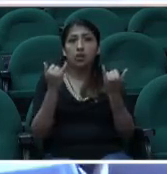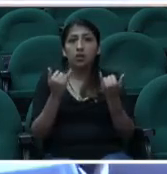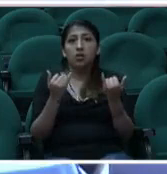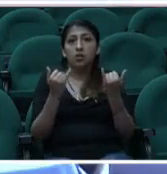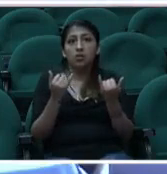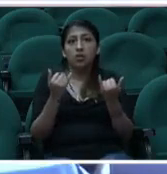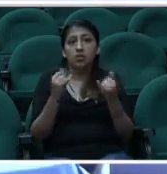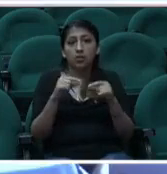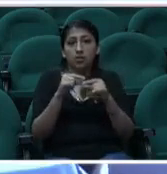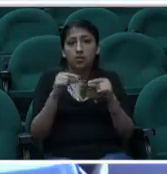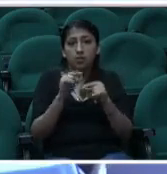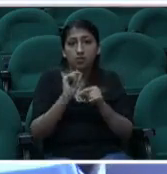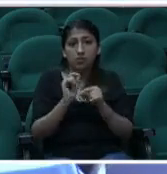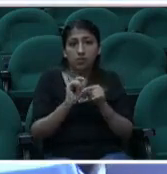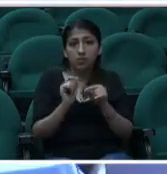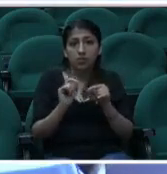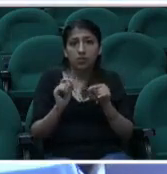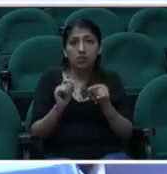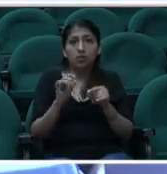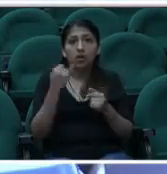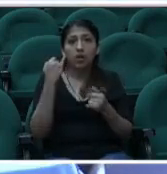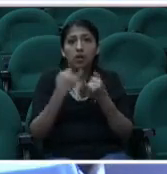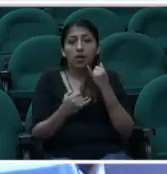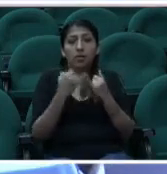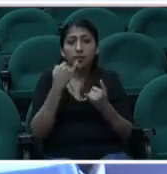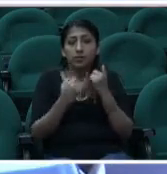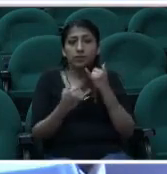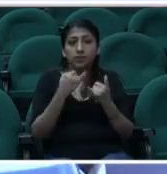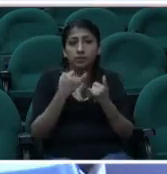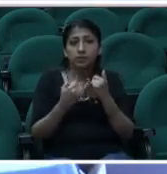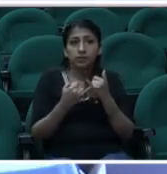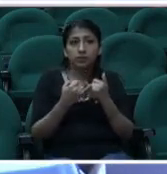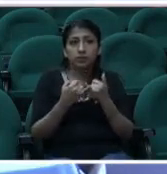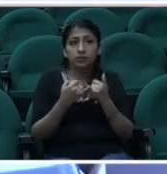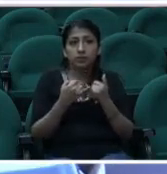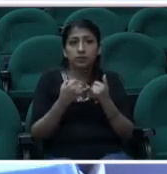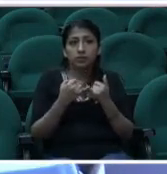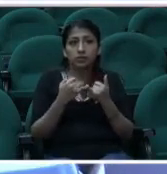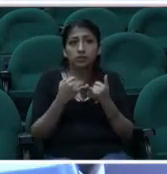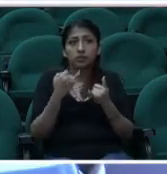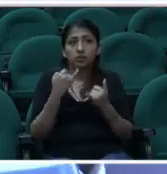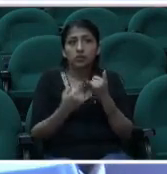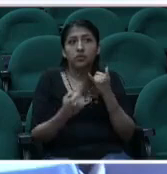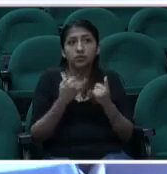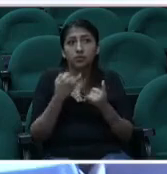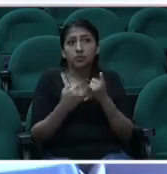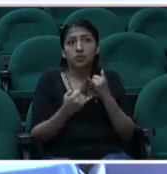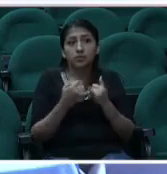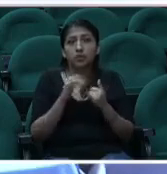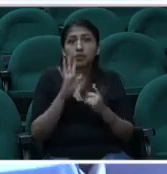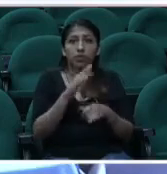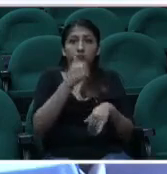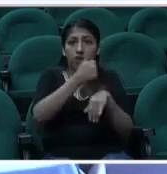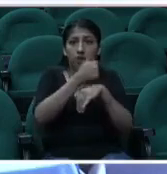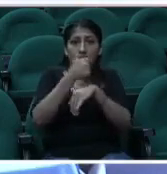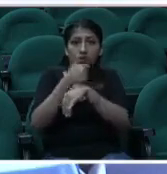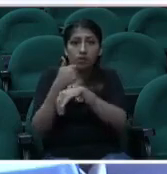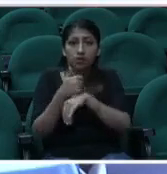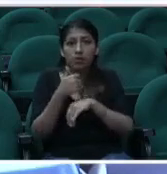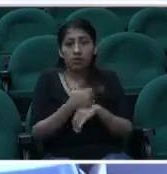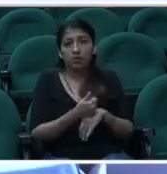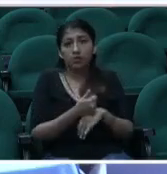se va a poner en un papelito en los apellidos los apellidos de los candidatos